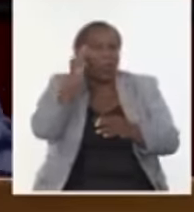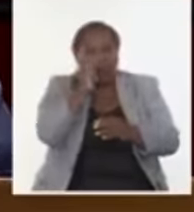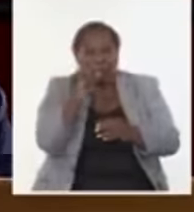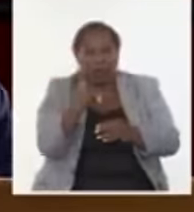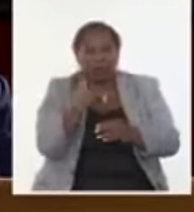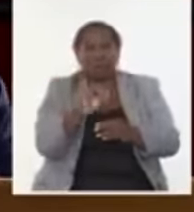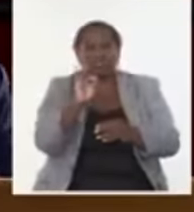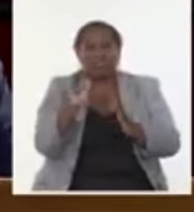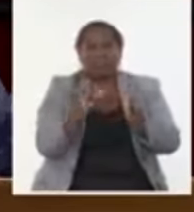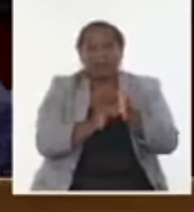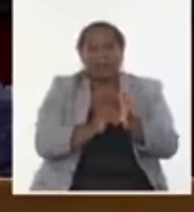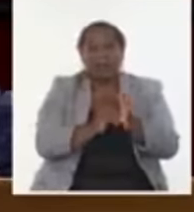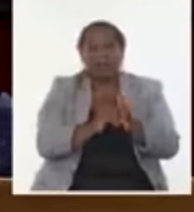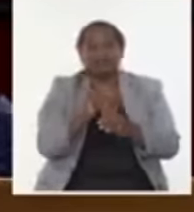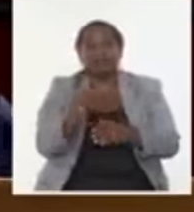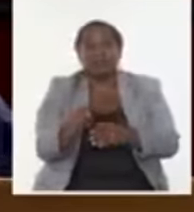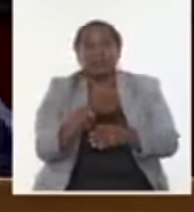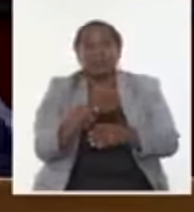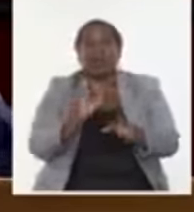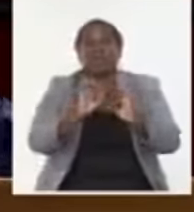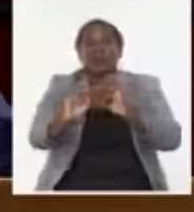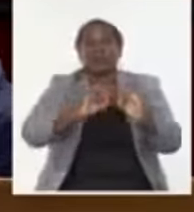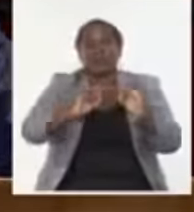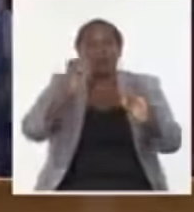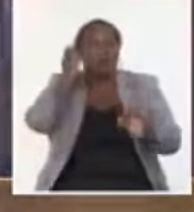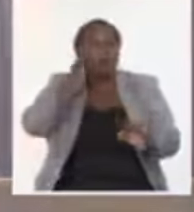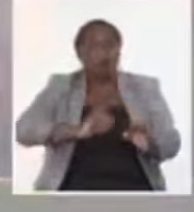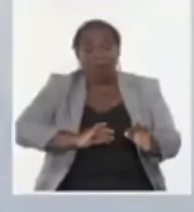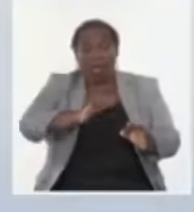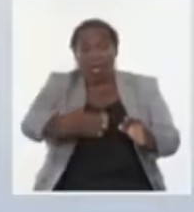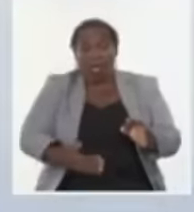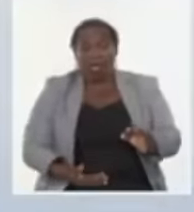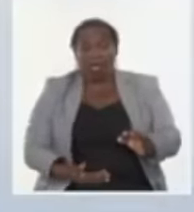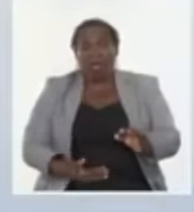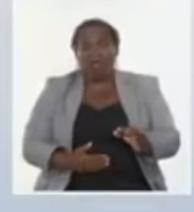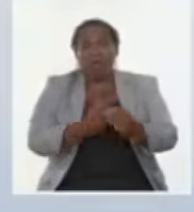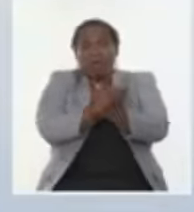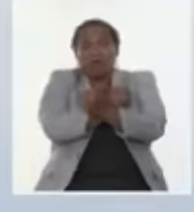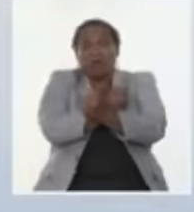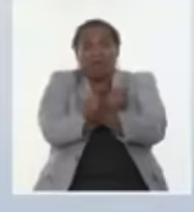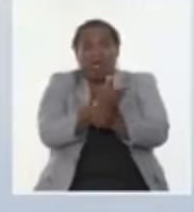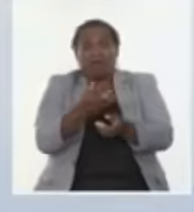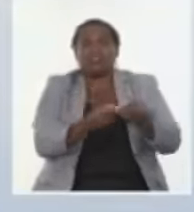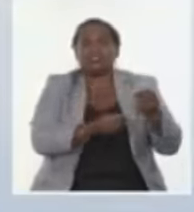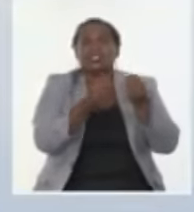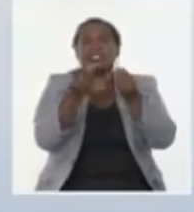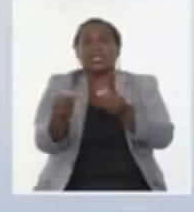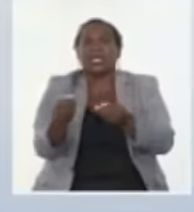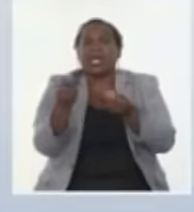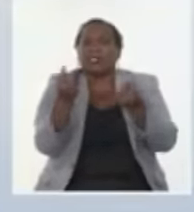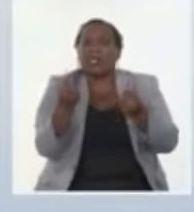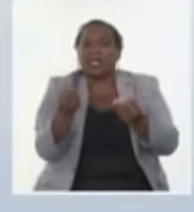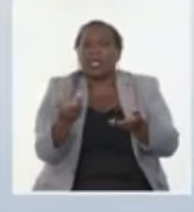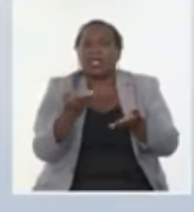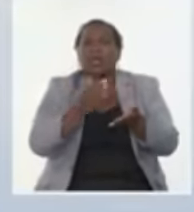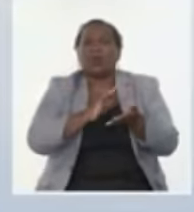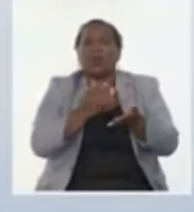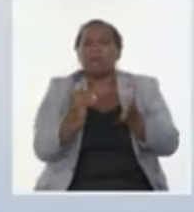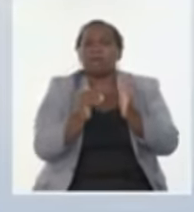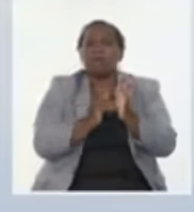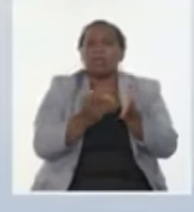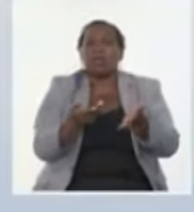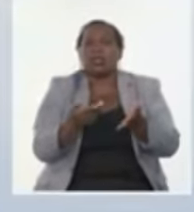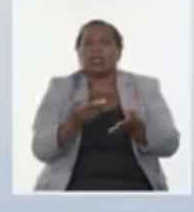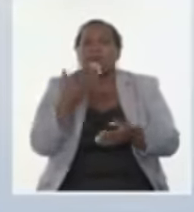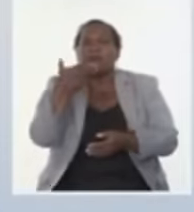2.796. Protección de embarazadas en situaciones de vulnerabilidad. Se le entregan prestaciones monetarias a casi 1.000